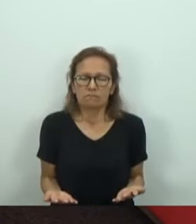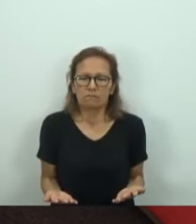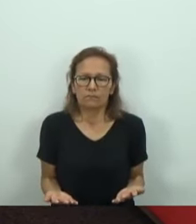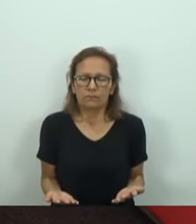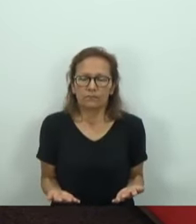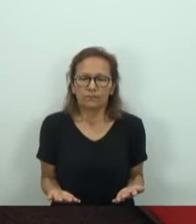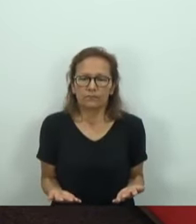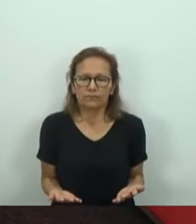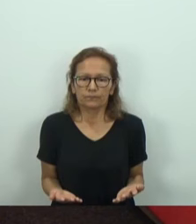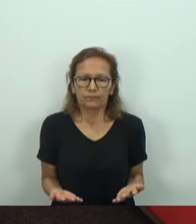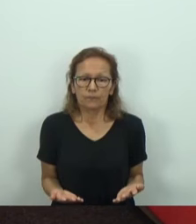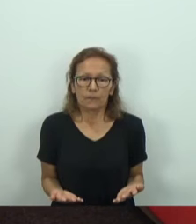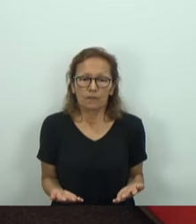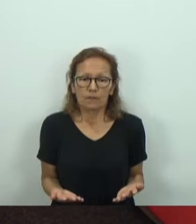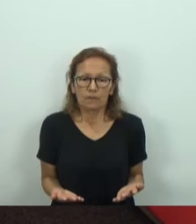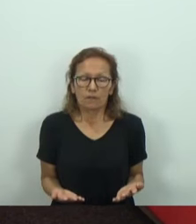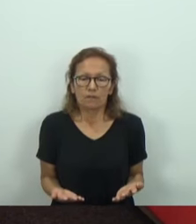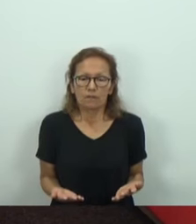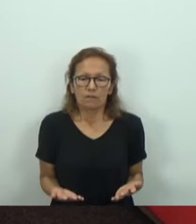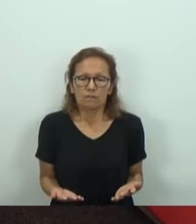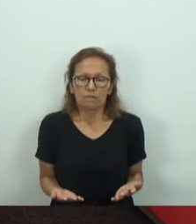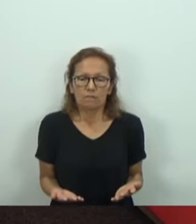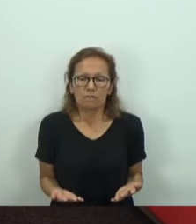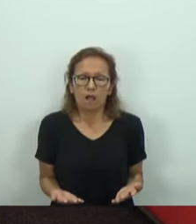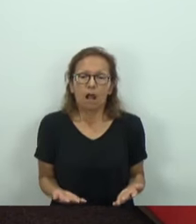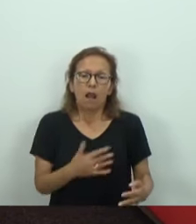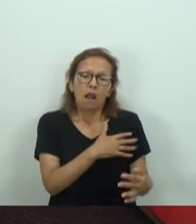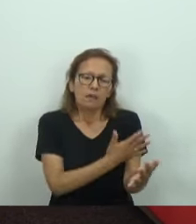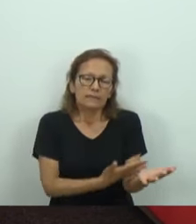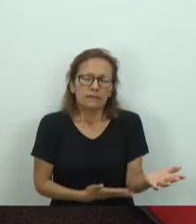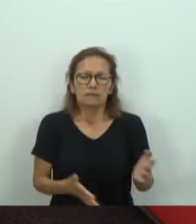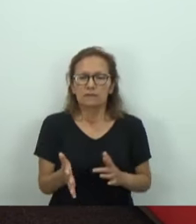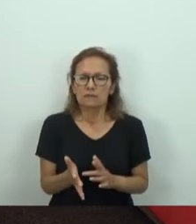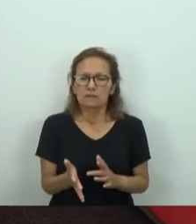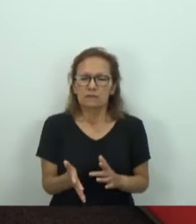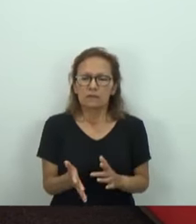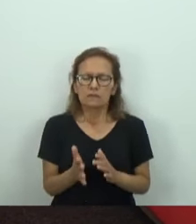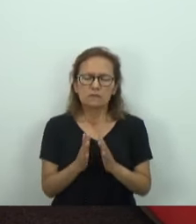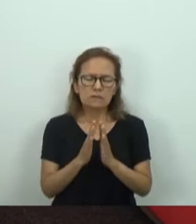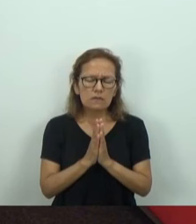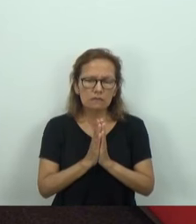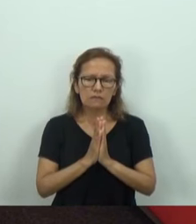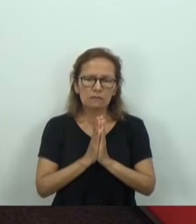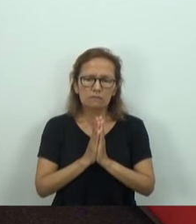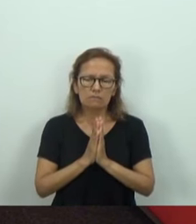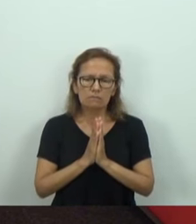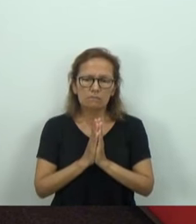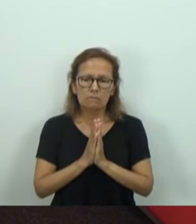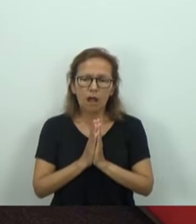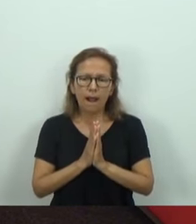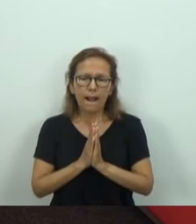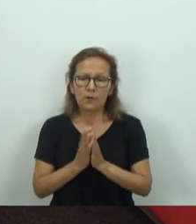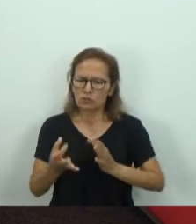que era la Santa Sangre, jamás